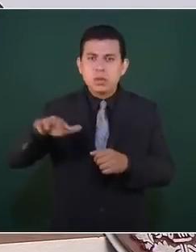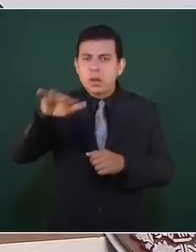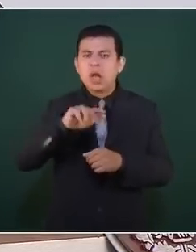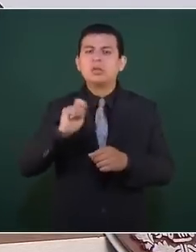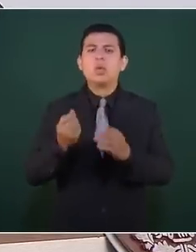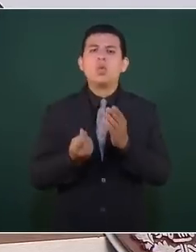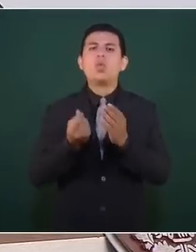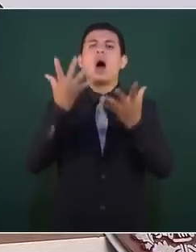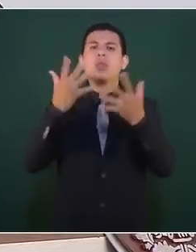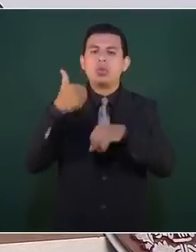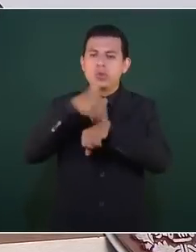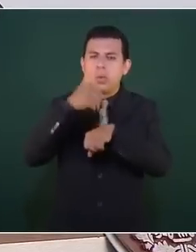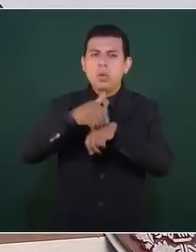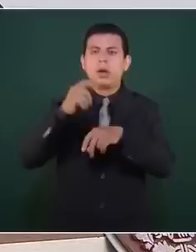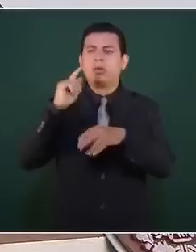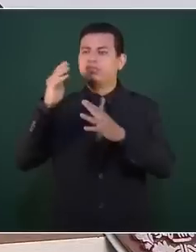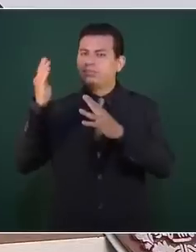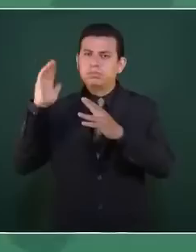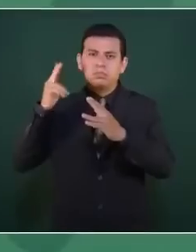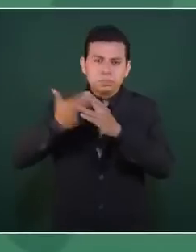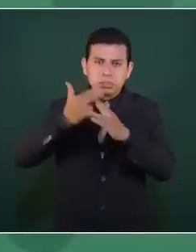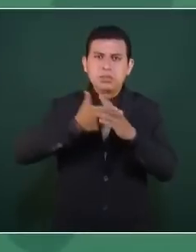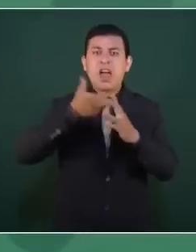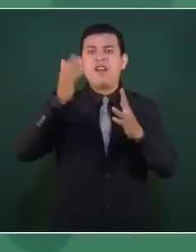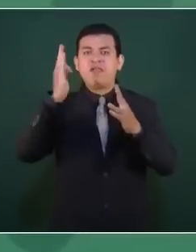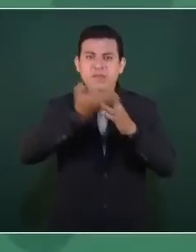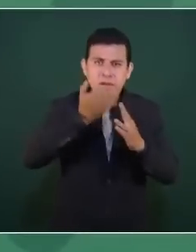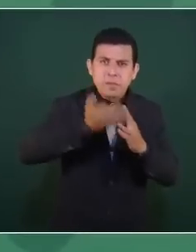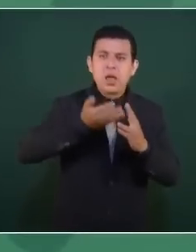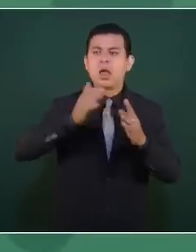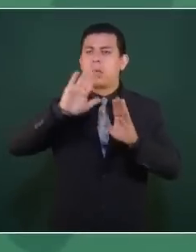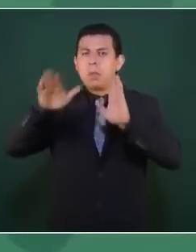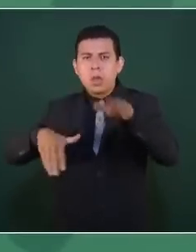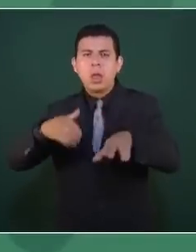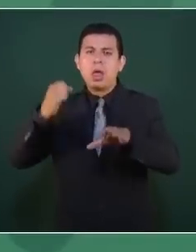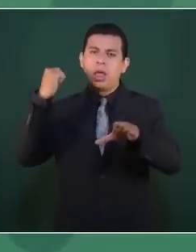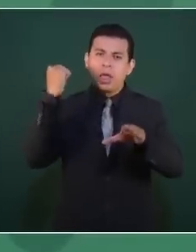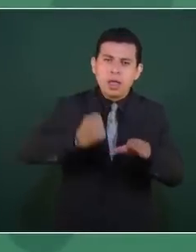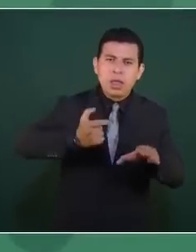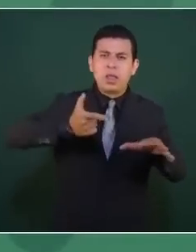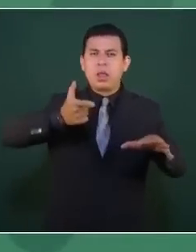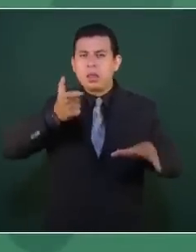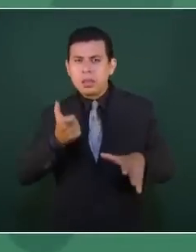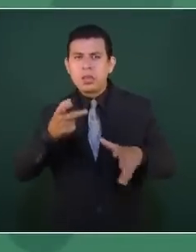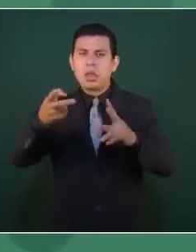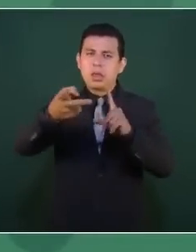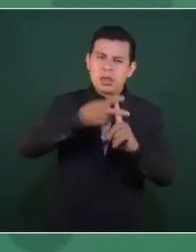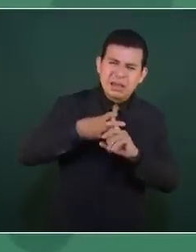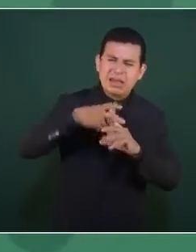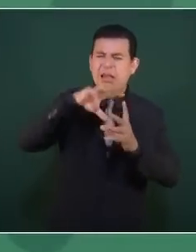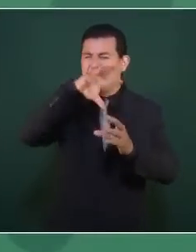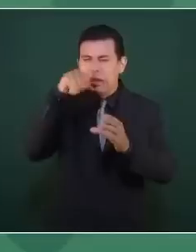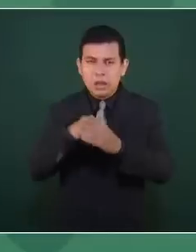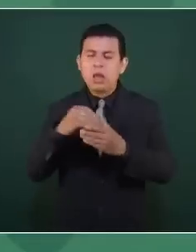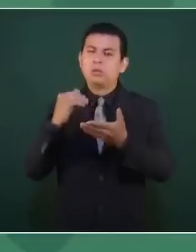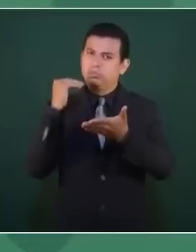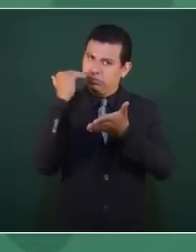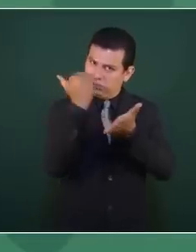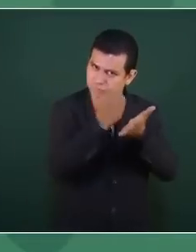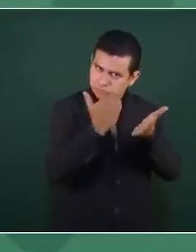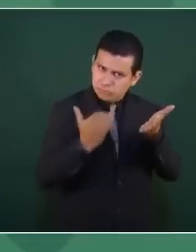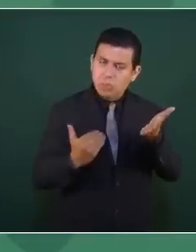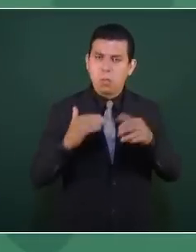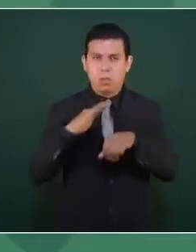acumulación de los datos de todas las fiscalías de los estados, y que mes a mes, no, bueno,